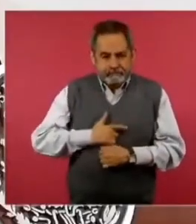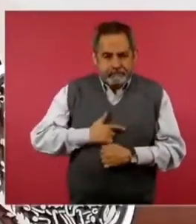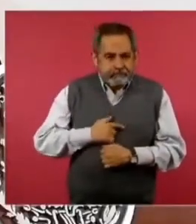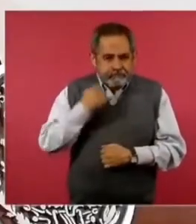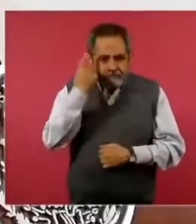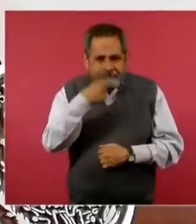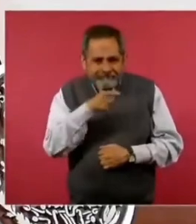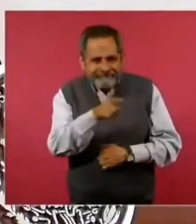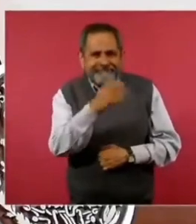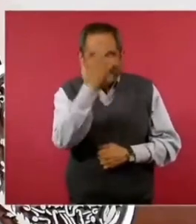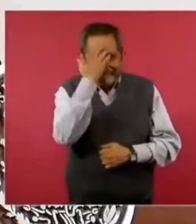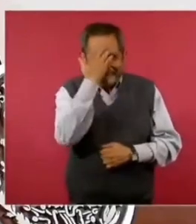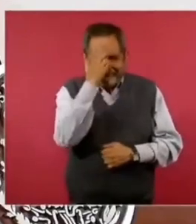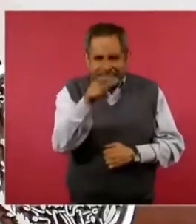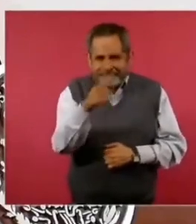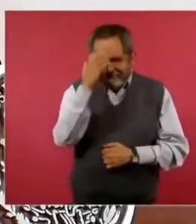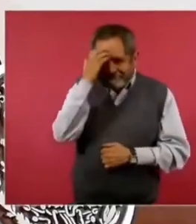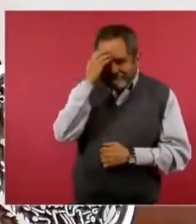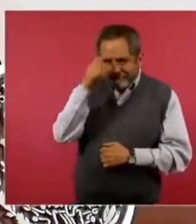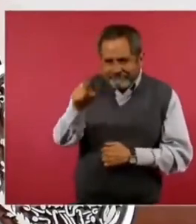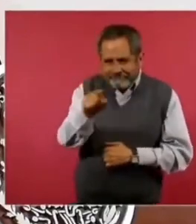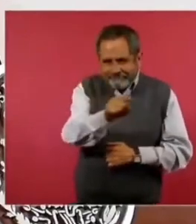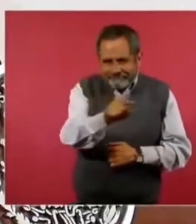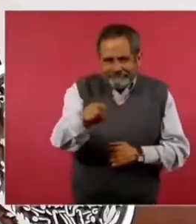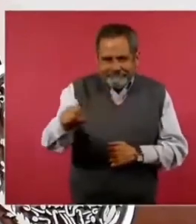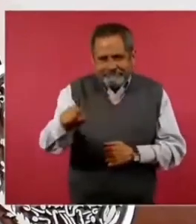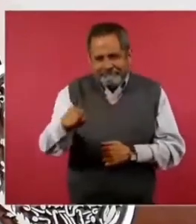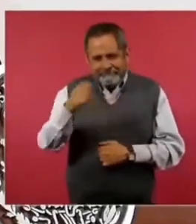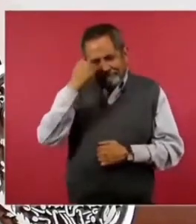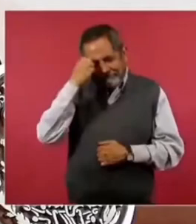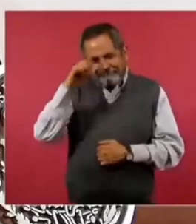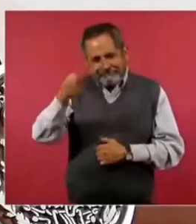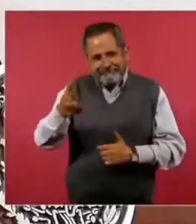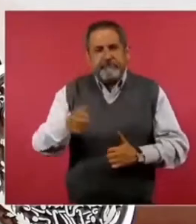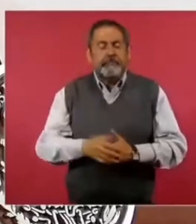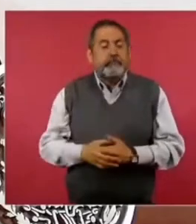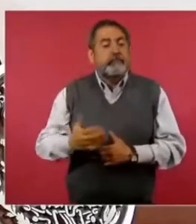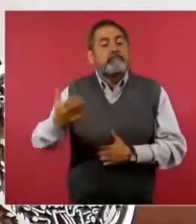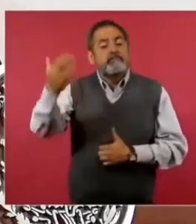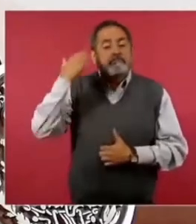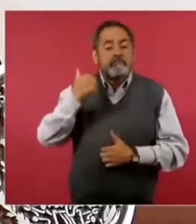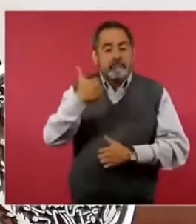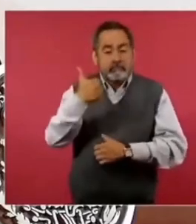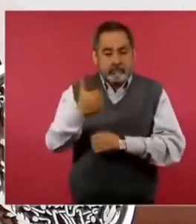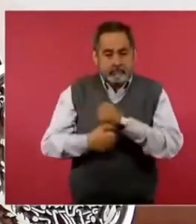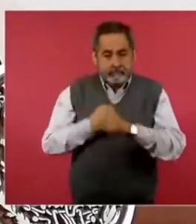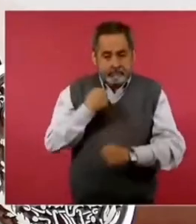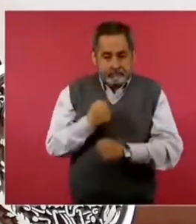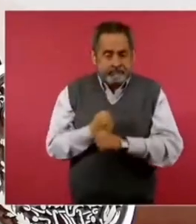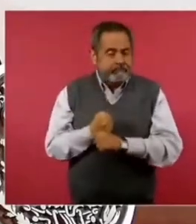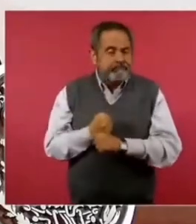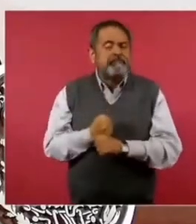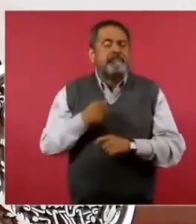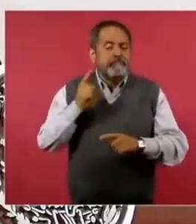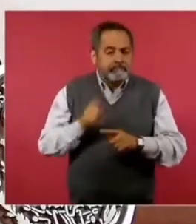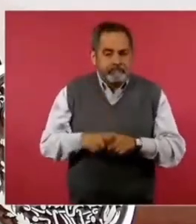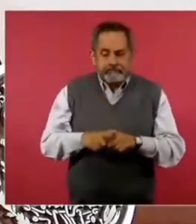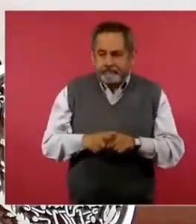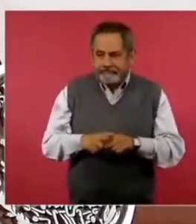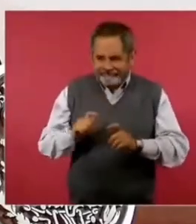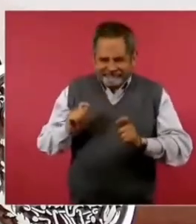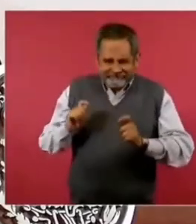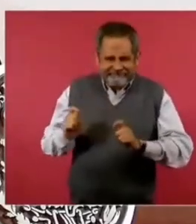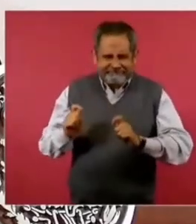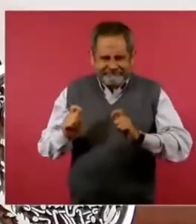caras conocidas, ¿sí? Entrañables. Hace 6 años se inició una profunda